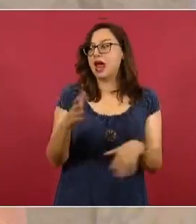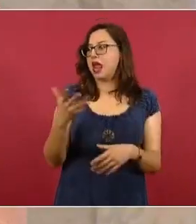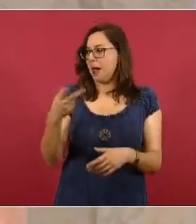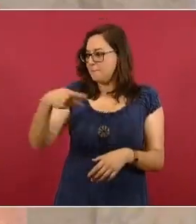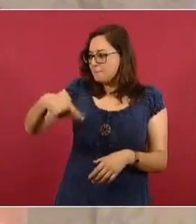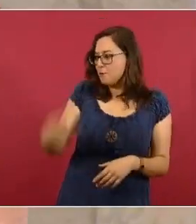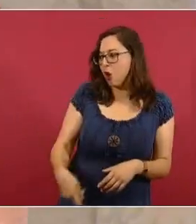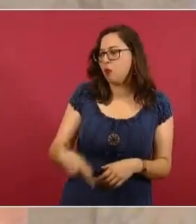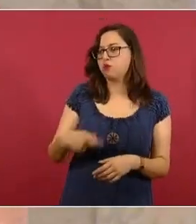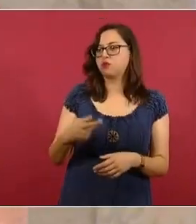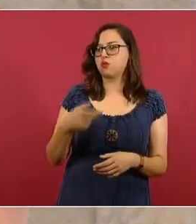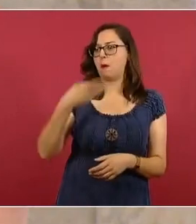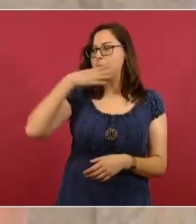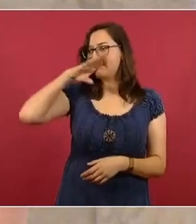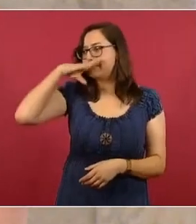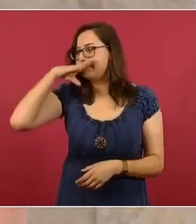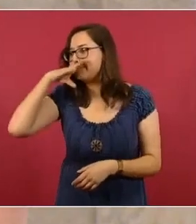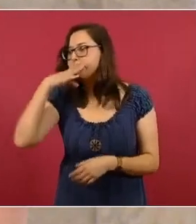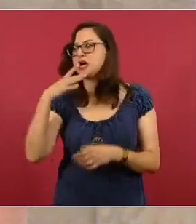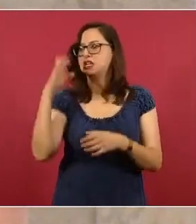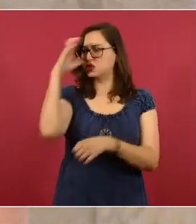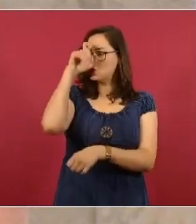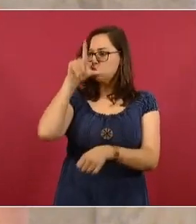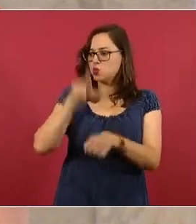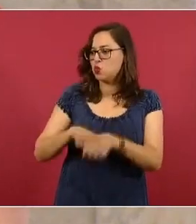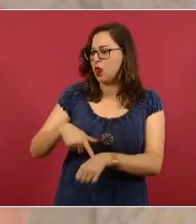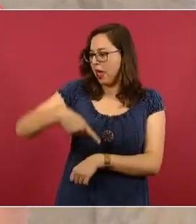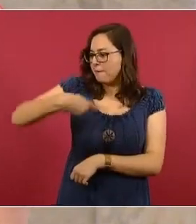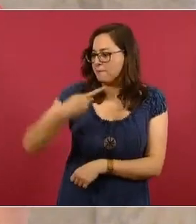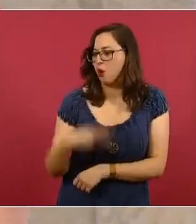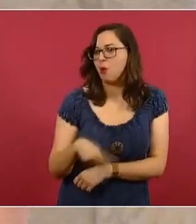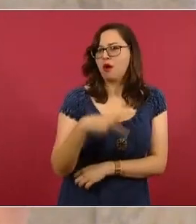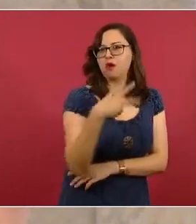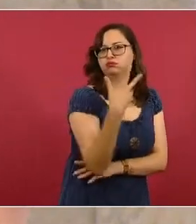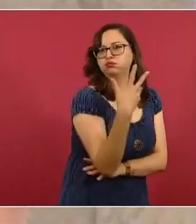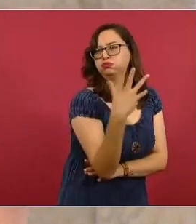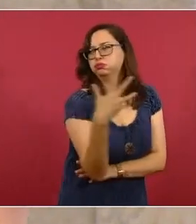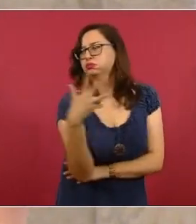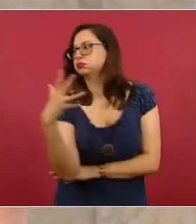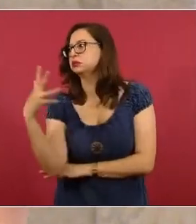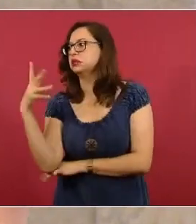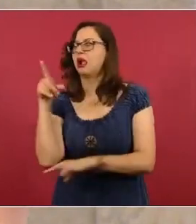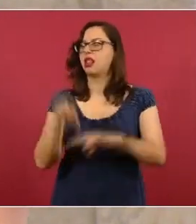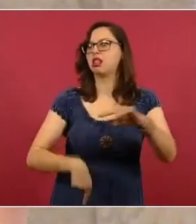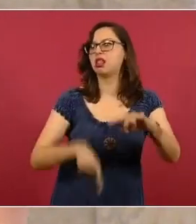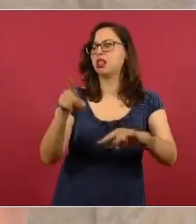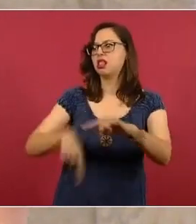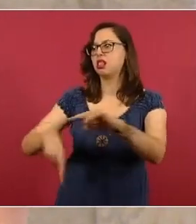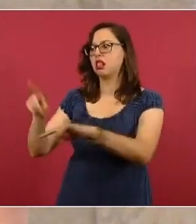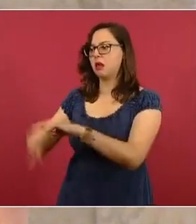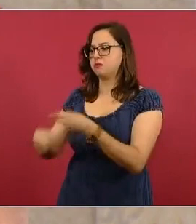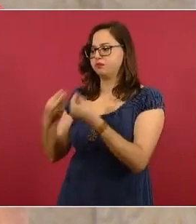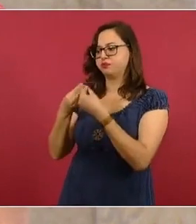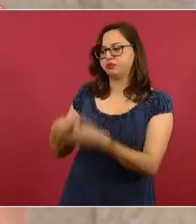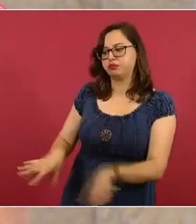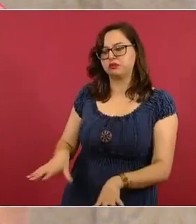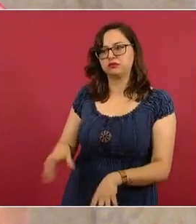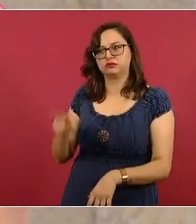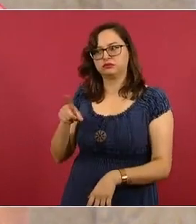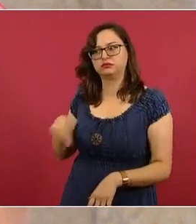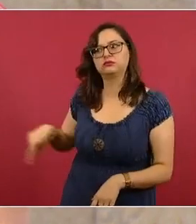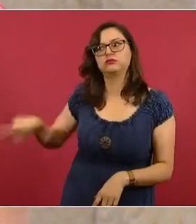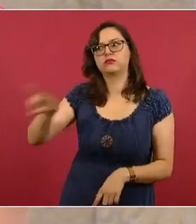nación, como culturas, como mexicanos. Por ello siempre se fue claro al decir no al maíz